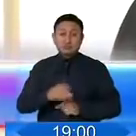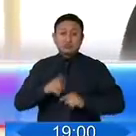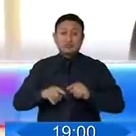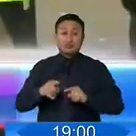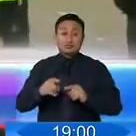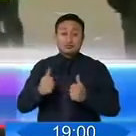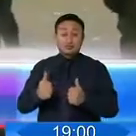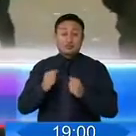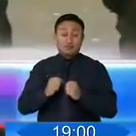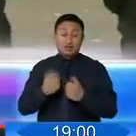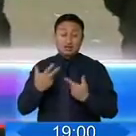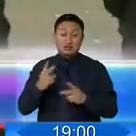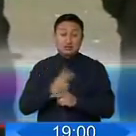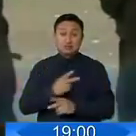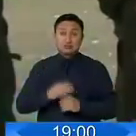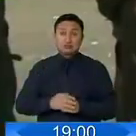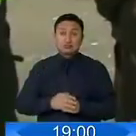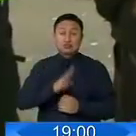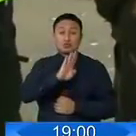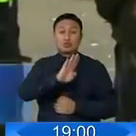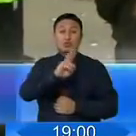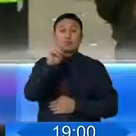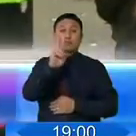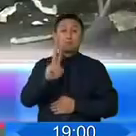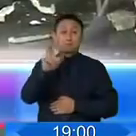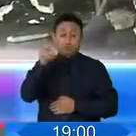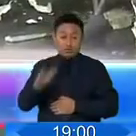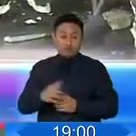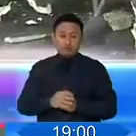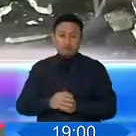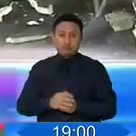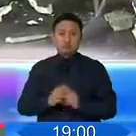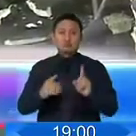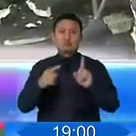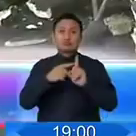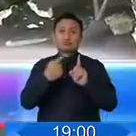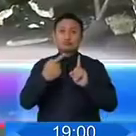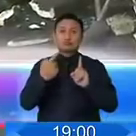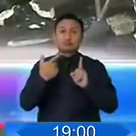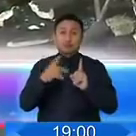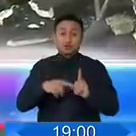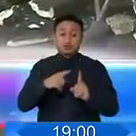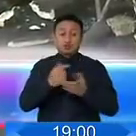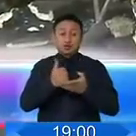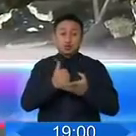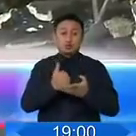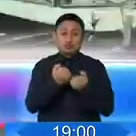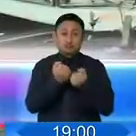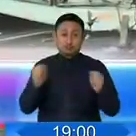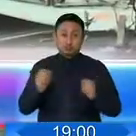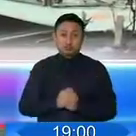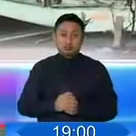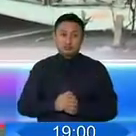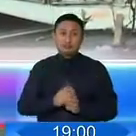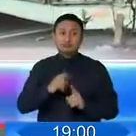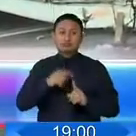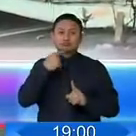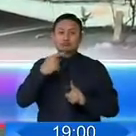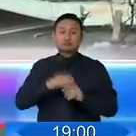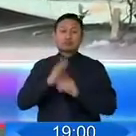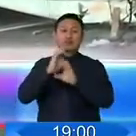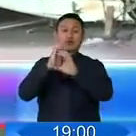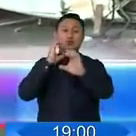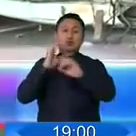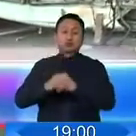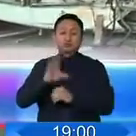estado crítico. 4 venezolanos también fueron reconocidos. Uno de los sobrevivientes fue clave para la identificación. Relató que en el bus